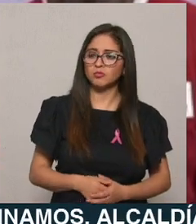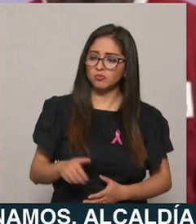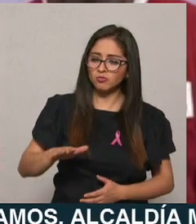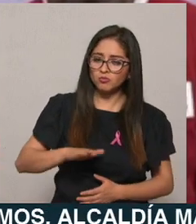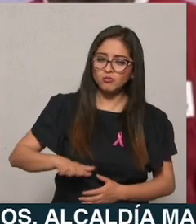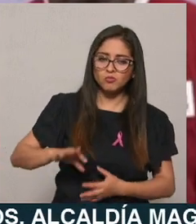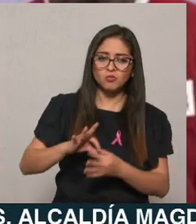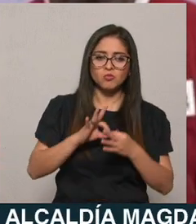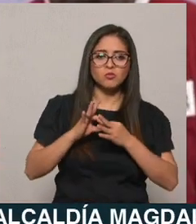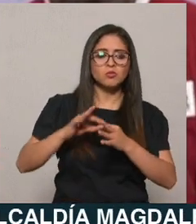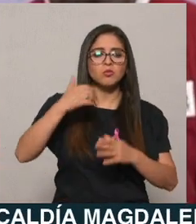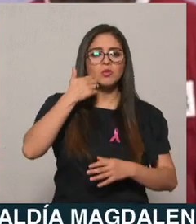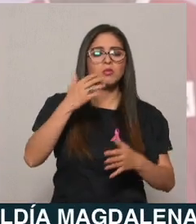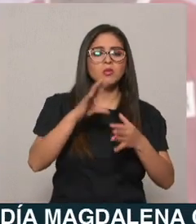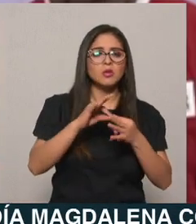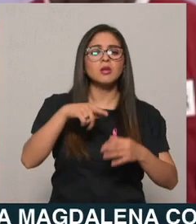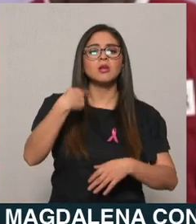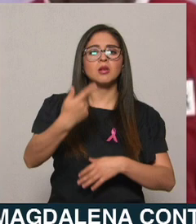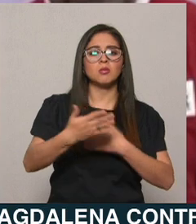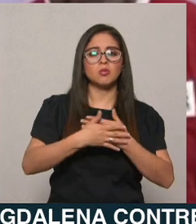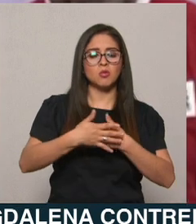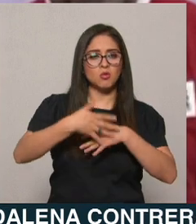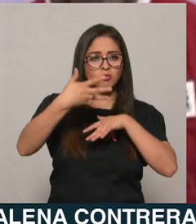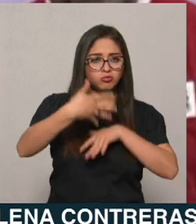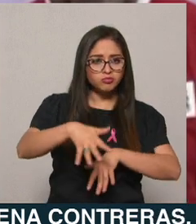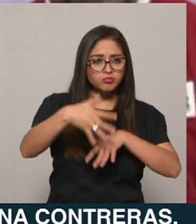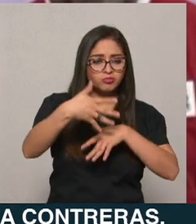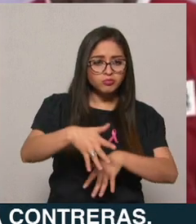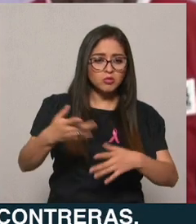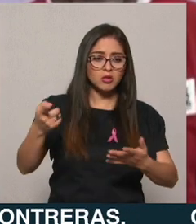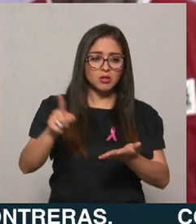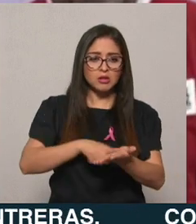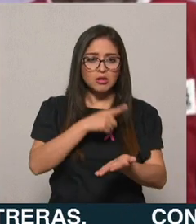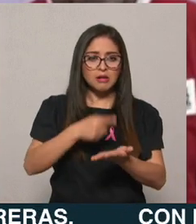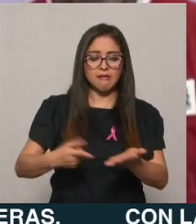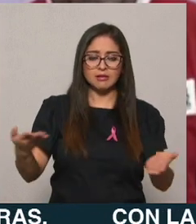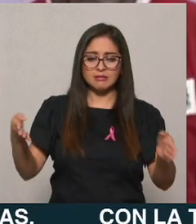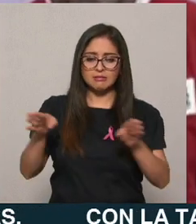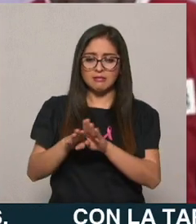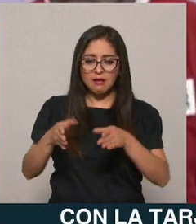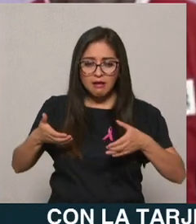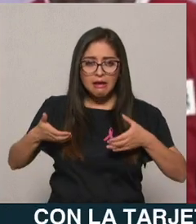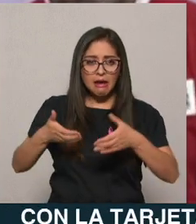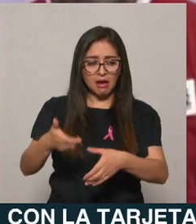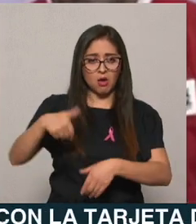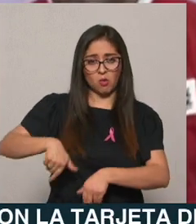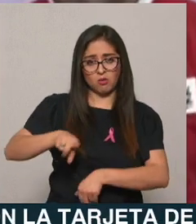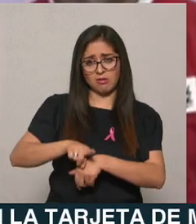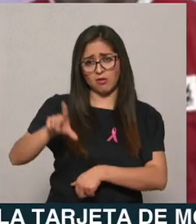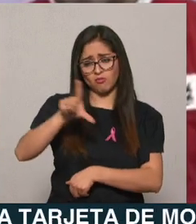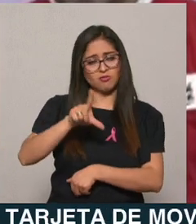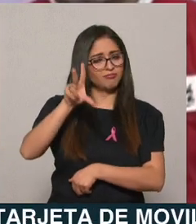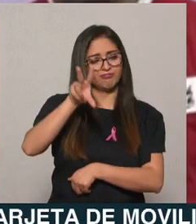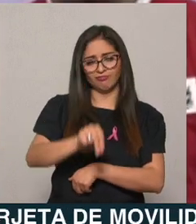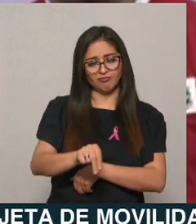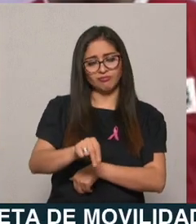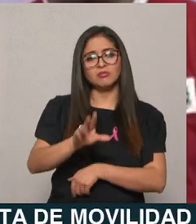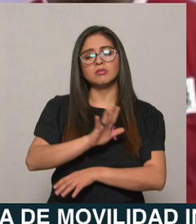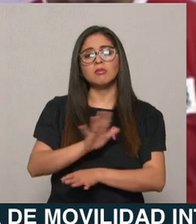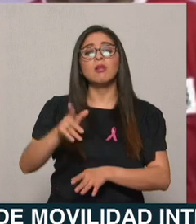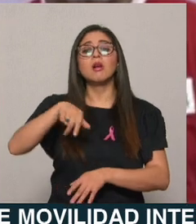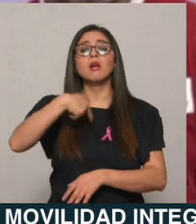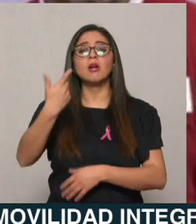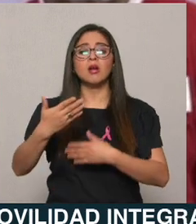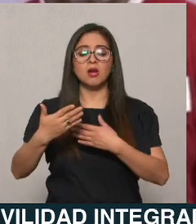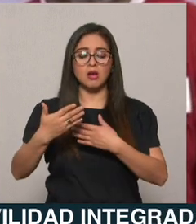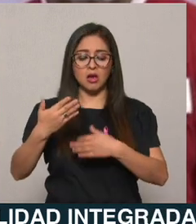la movilización programada no se llevará a cabo y que el objetivo fundamental de todas las acciones que se impulsan desde